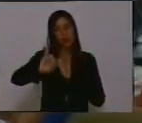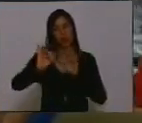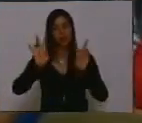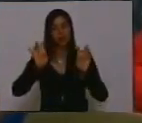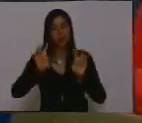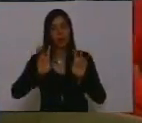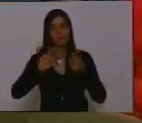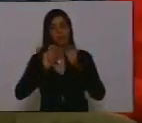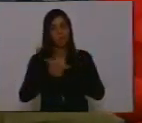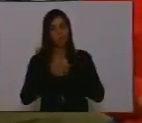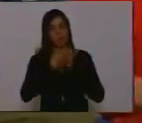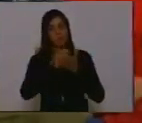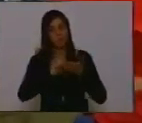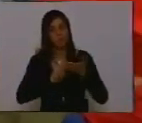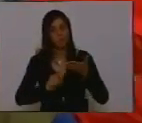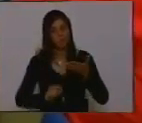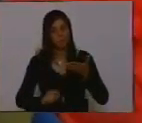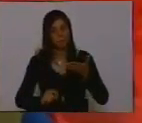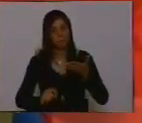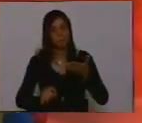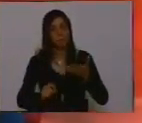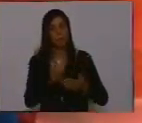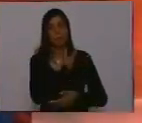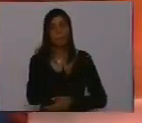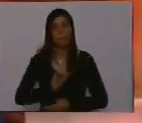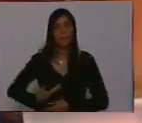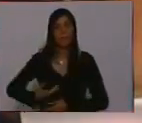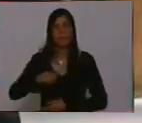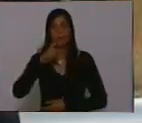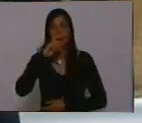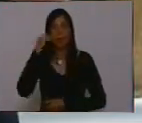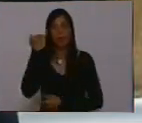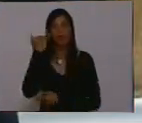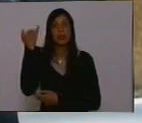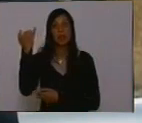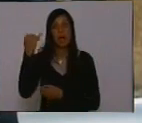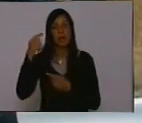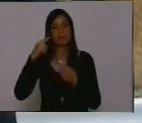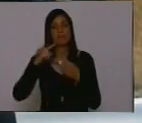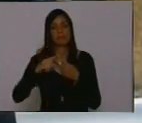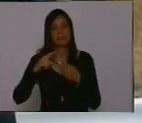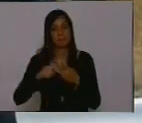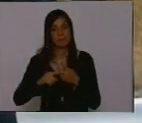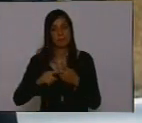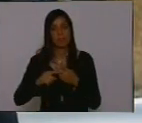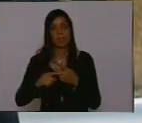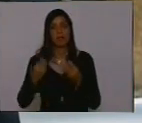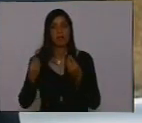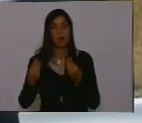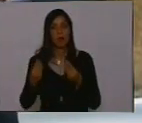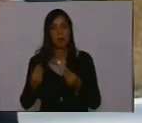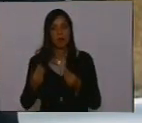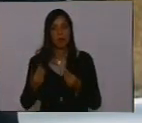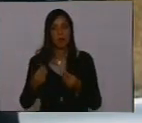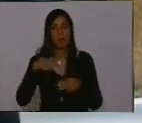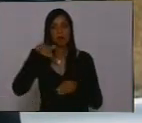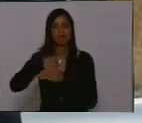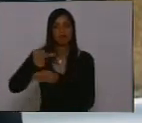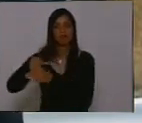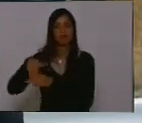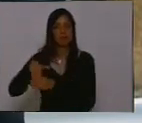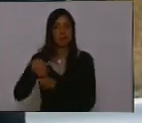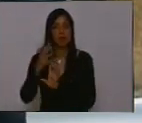solo presentó el presidente Maduro, sino que además fue aprobado por la